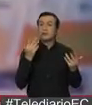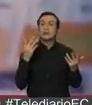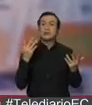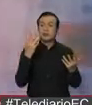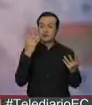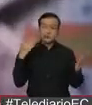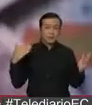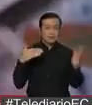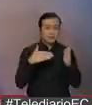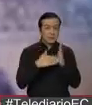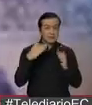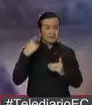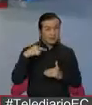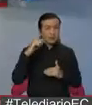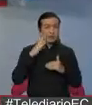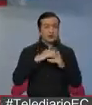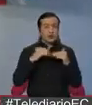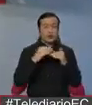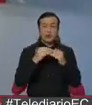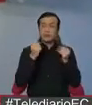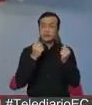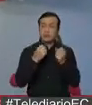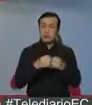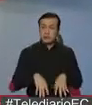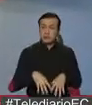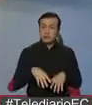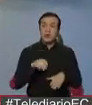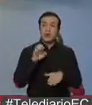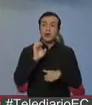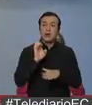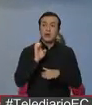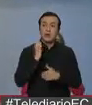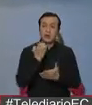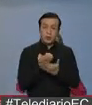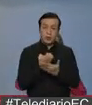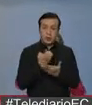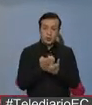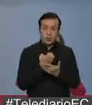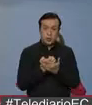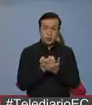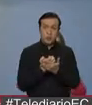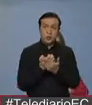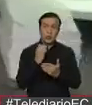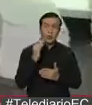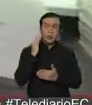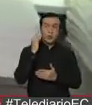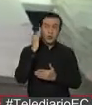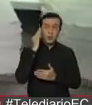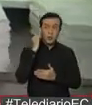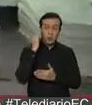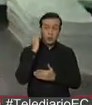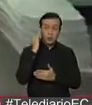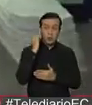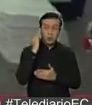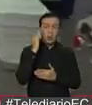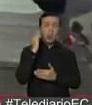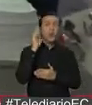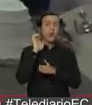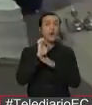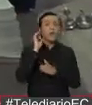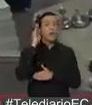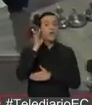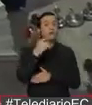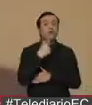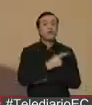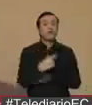de 12 mil millones de dólares. En el programa Ecuador al Futuro, los analistas Santiago García y Mauricio Pozo coincidieron en la necesidad de que todos